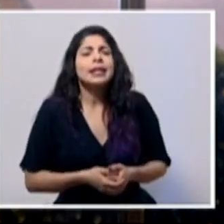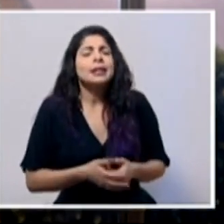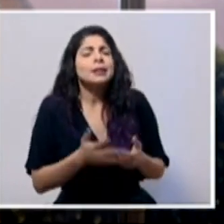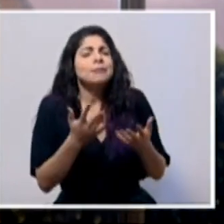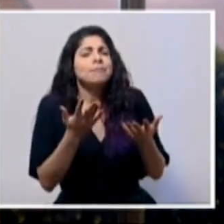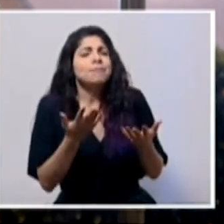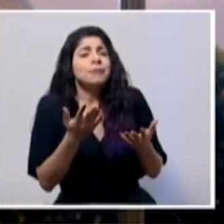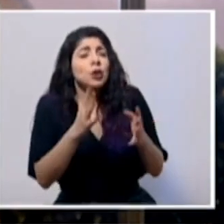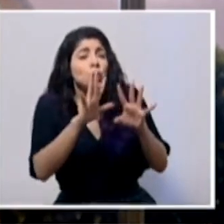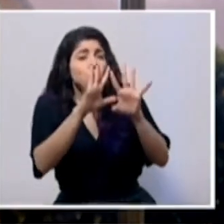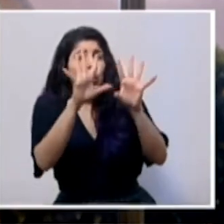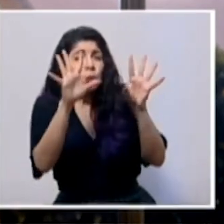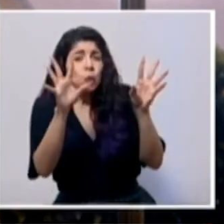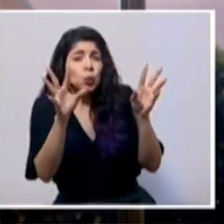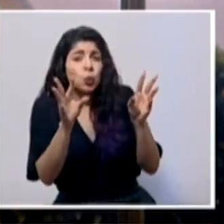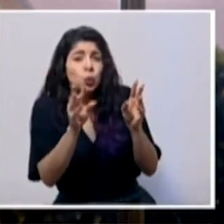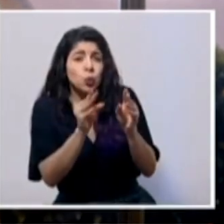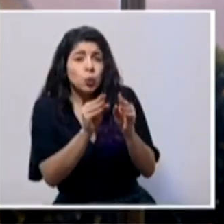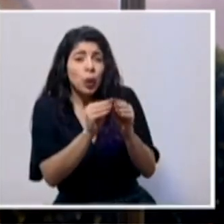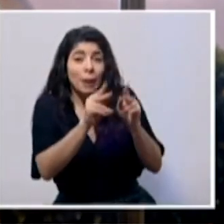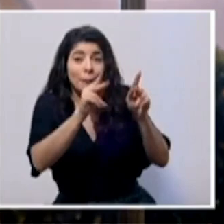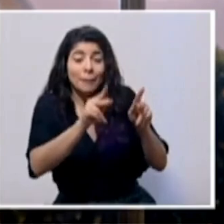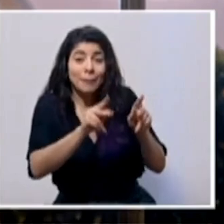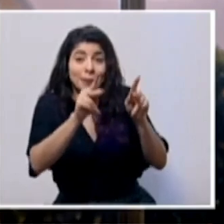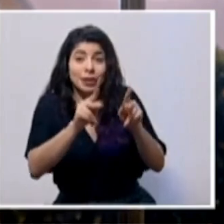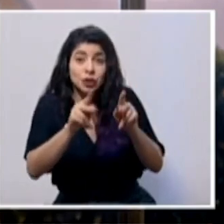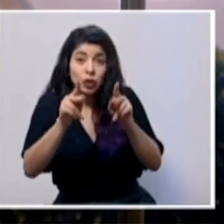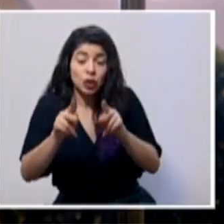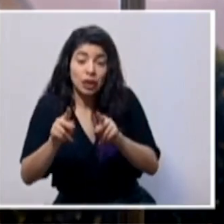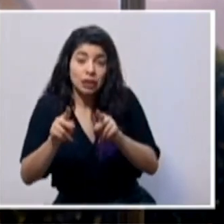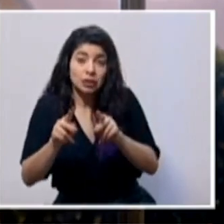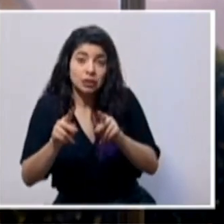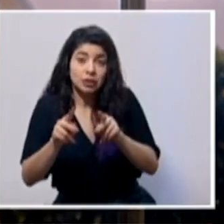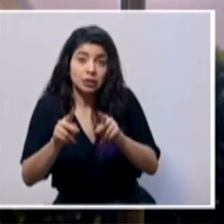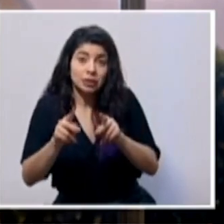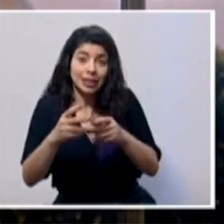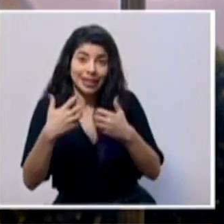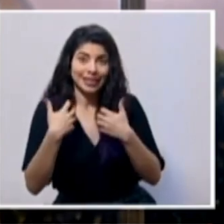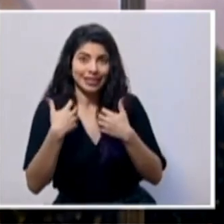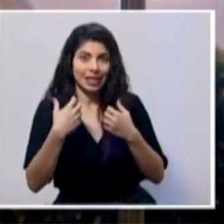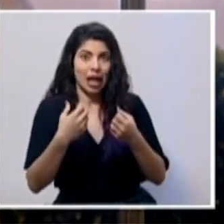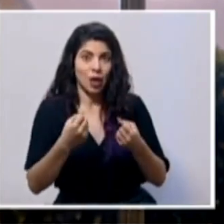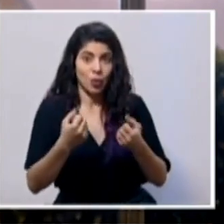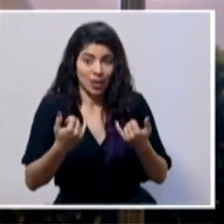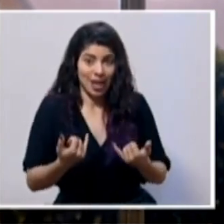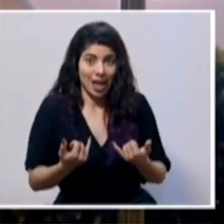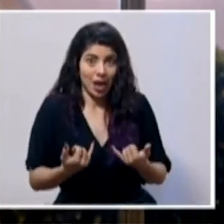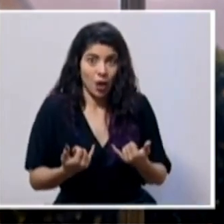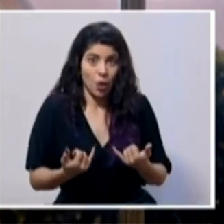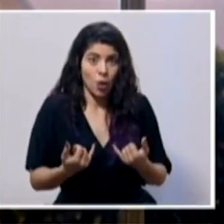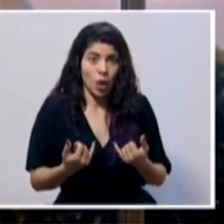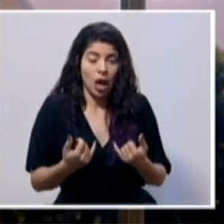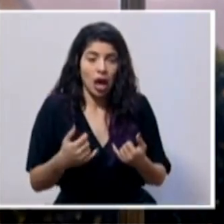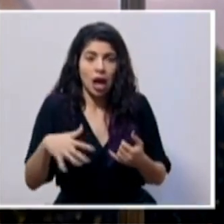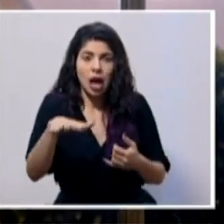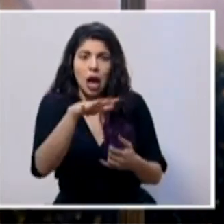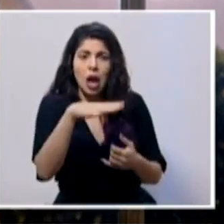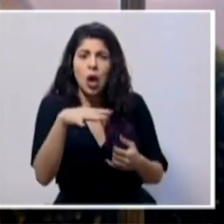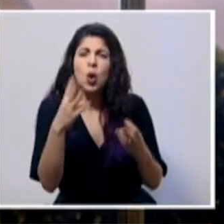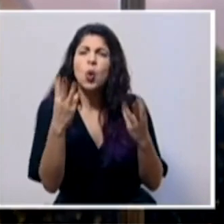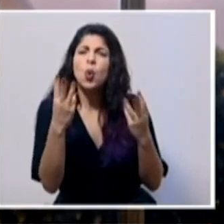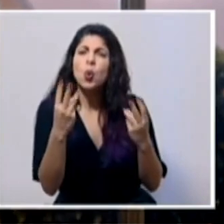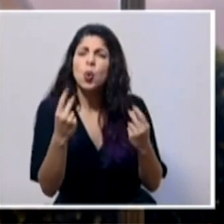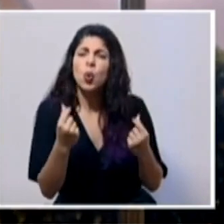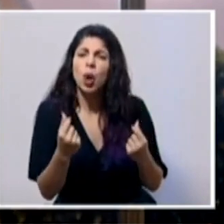Del total de personal de salud en este momento, ¿cuánto peso